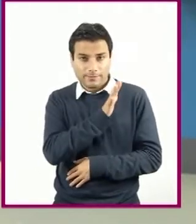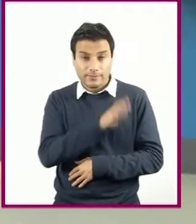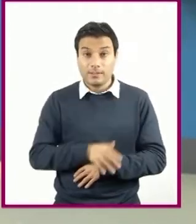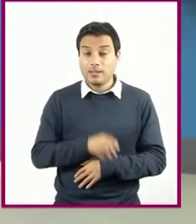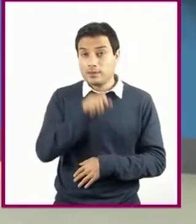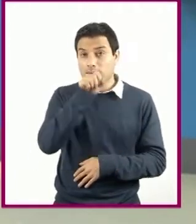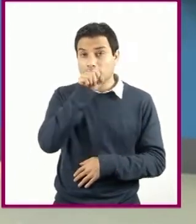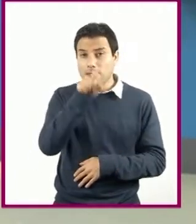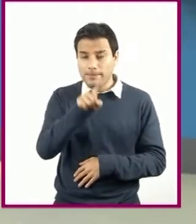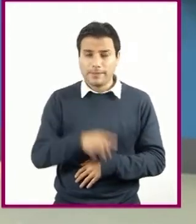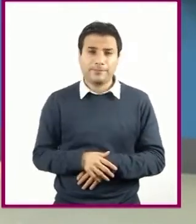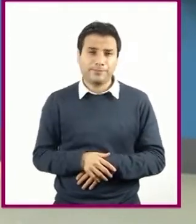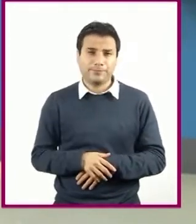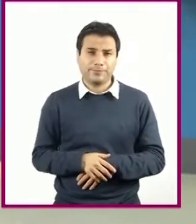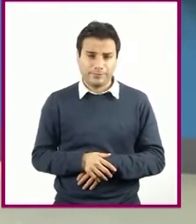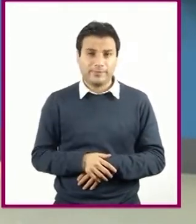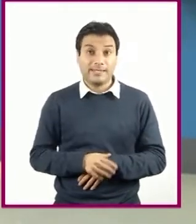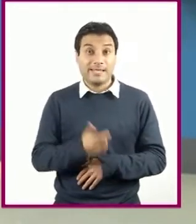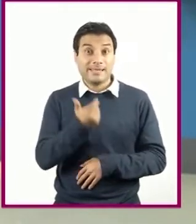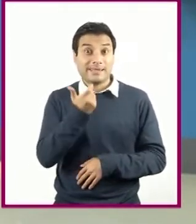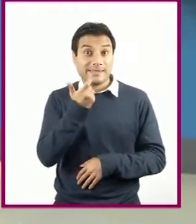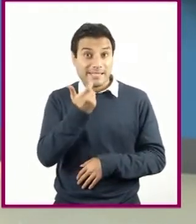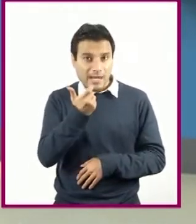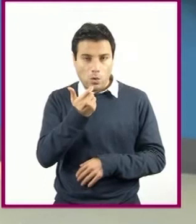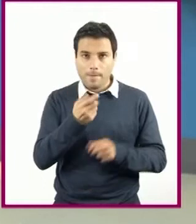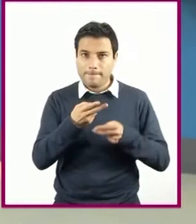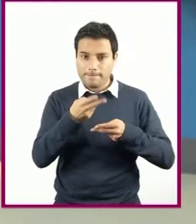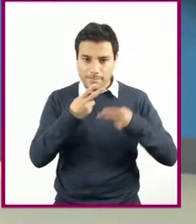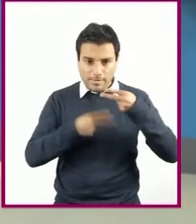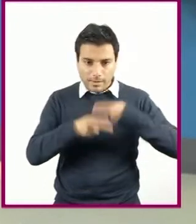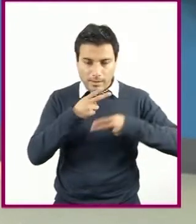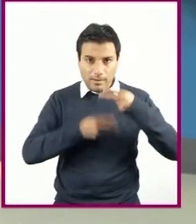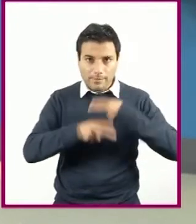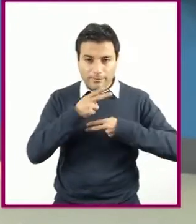la concentración del capital dio nacimiento a las